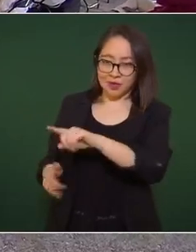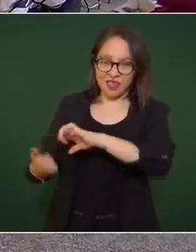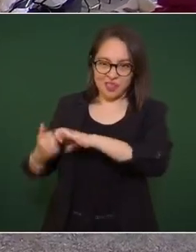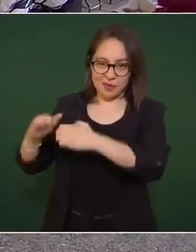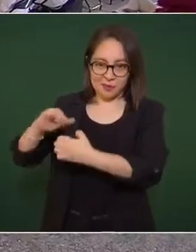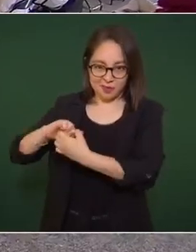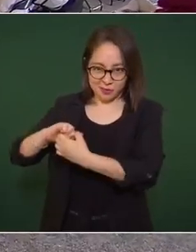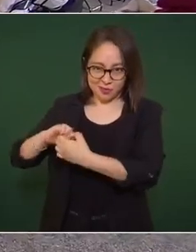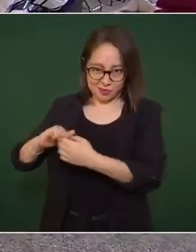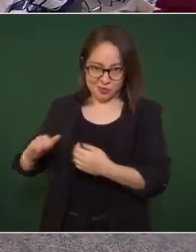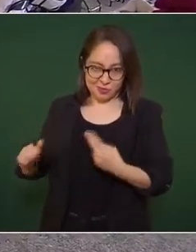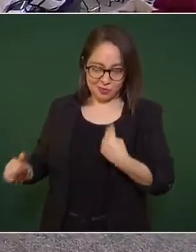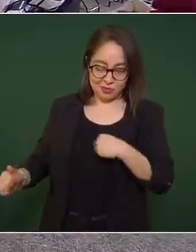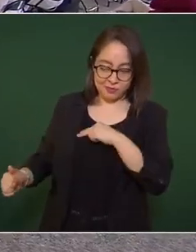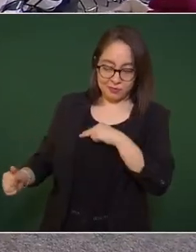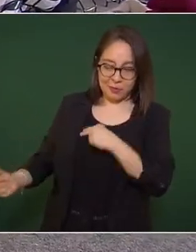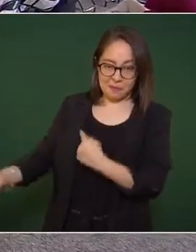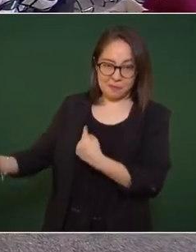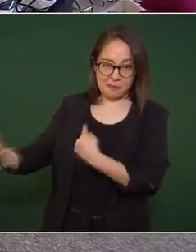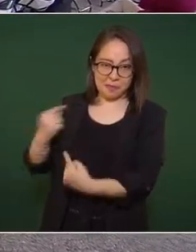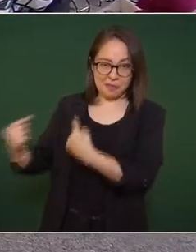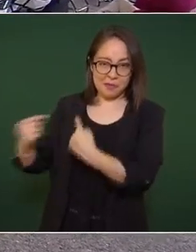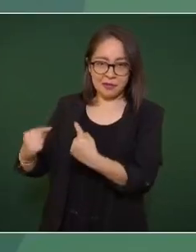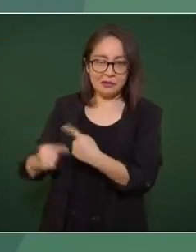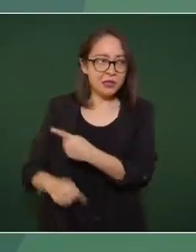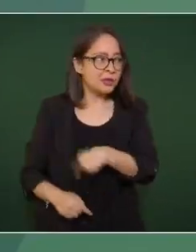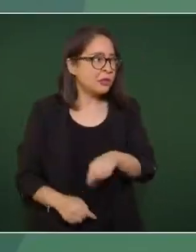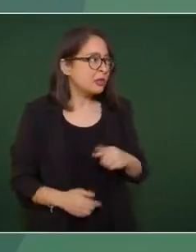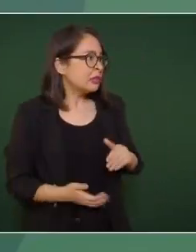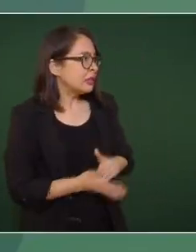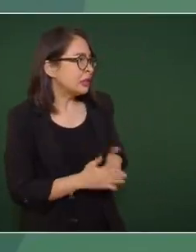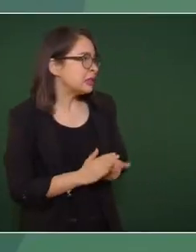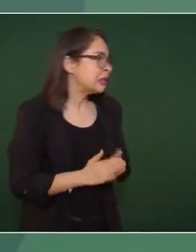cosa. No sé qué les está pasando.